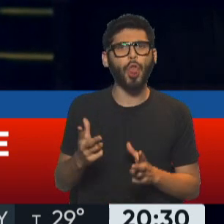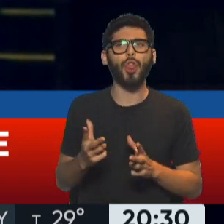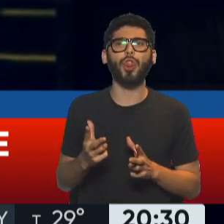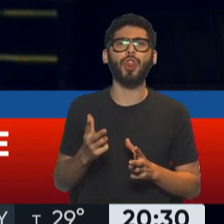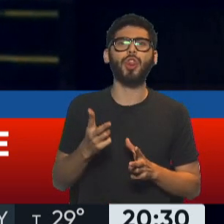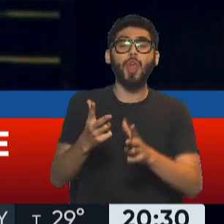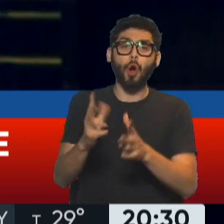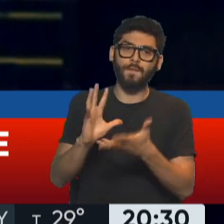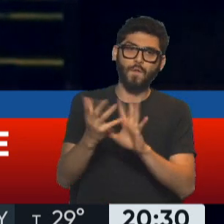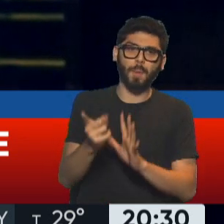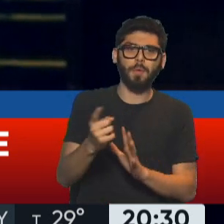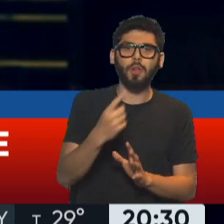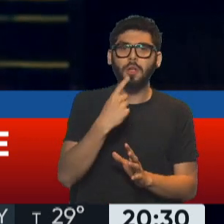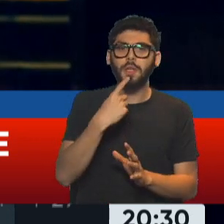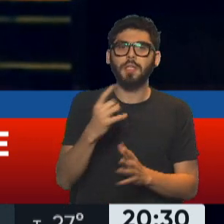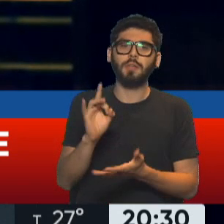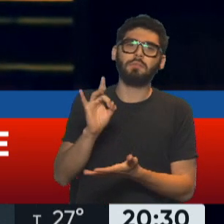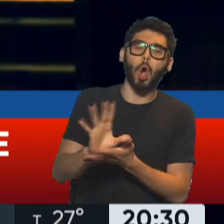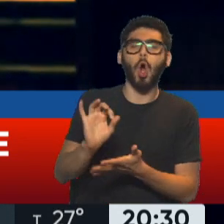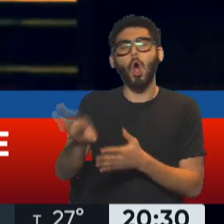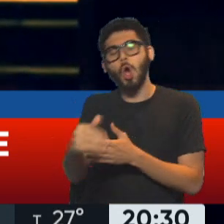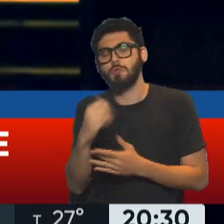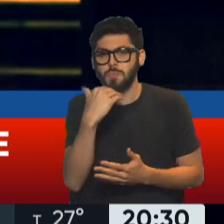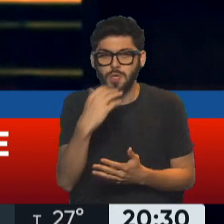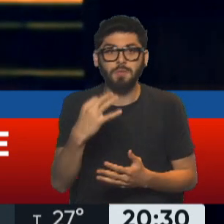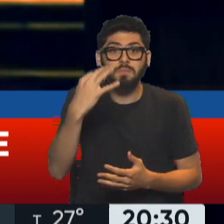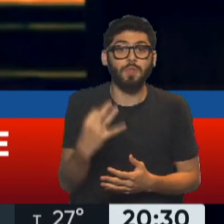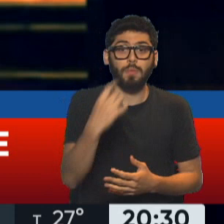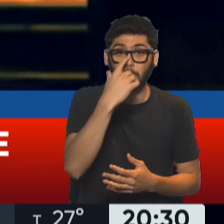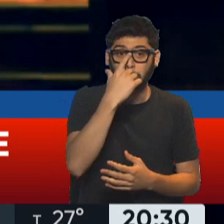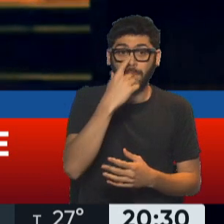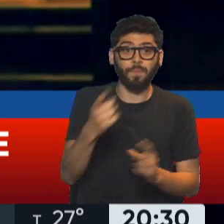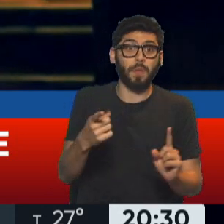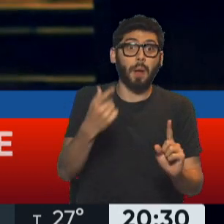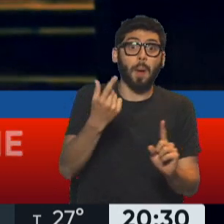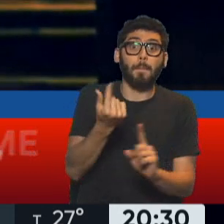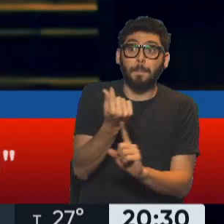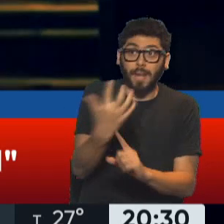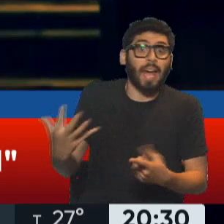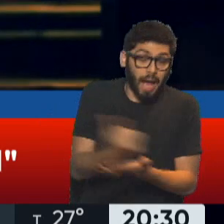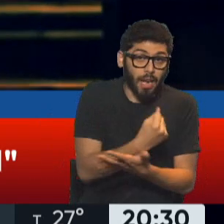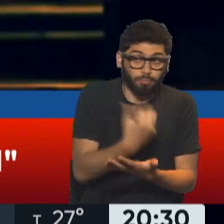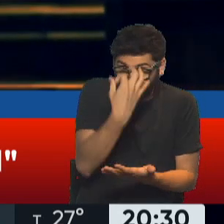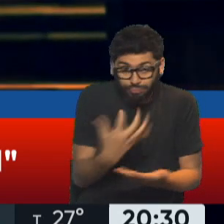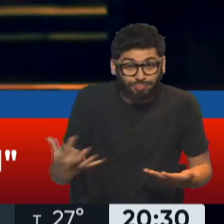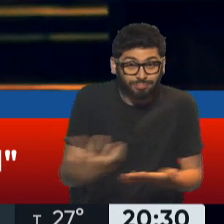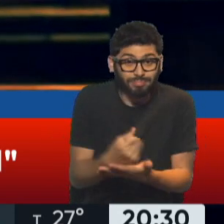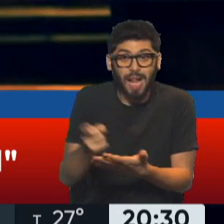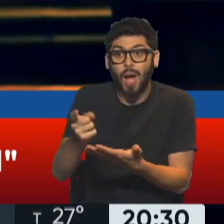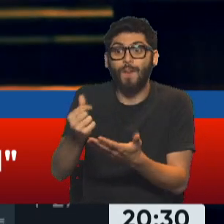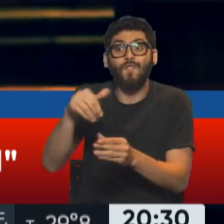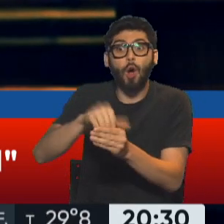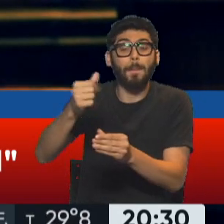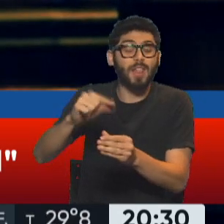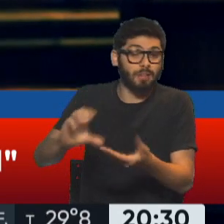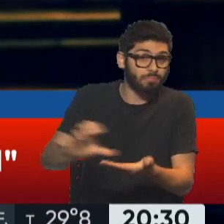dijo, ¿no? No sé si lo rajó o no lo rajó, lo que es cierto es que se querían quedar con la plata y se quedaron con buena parte del dinero del Banco Nación.